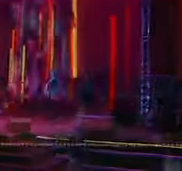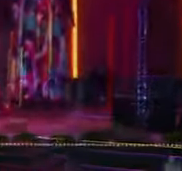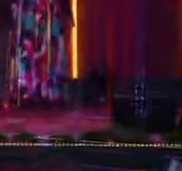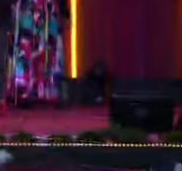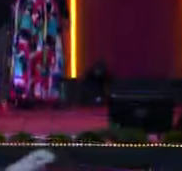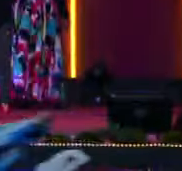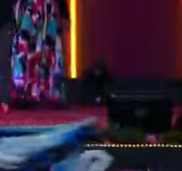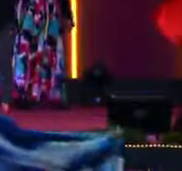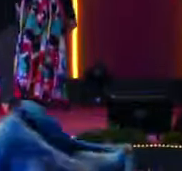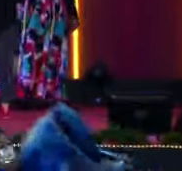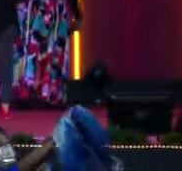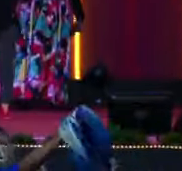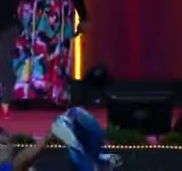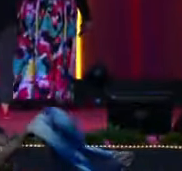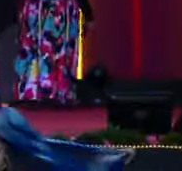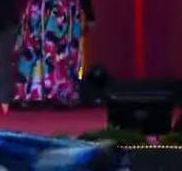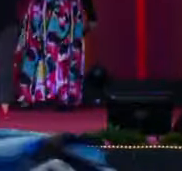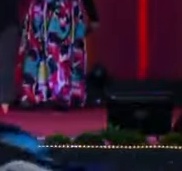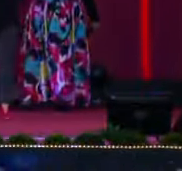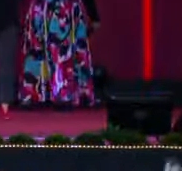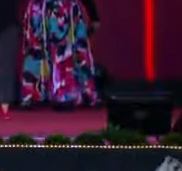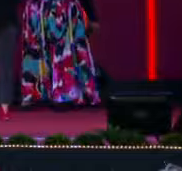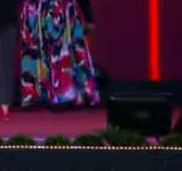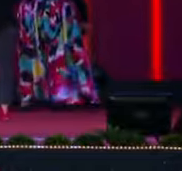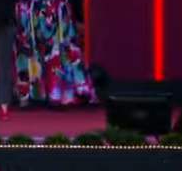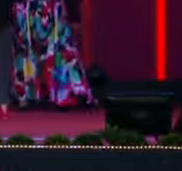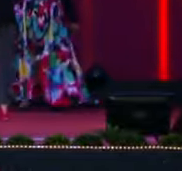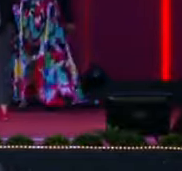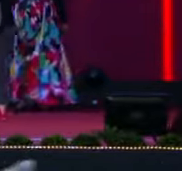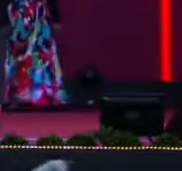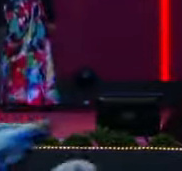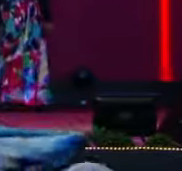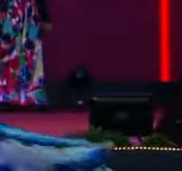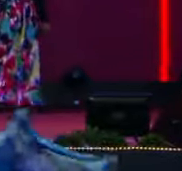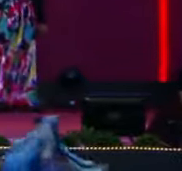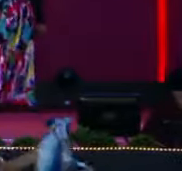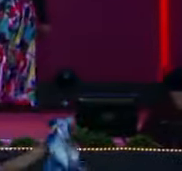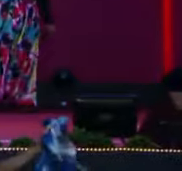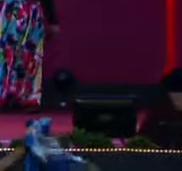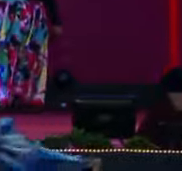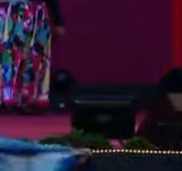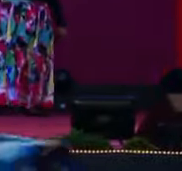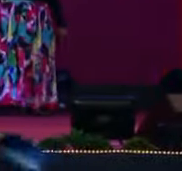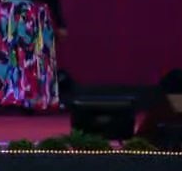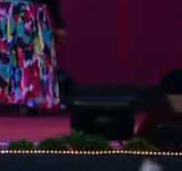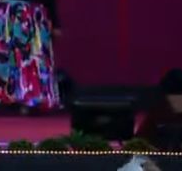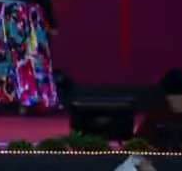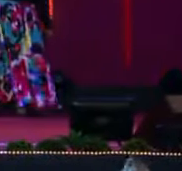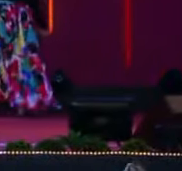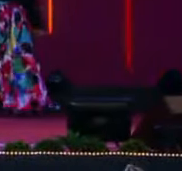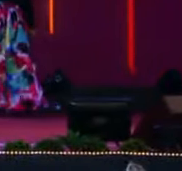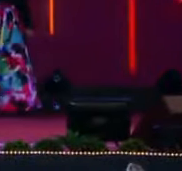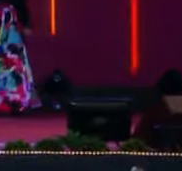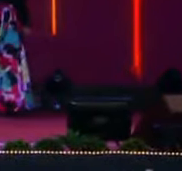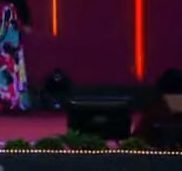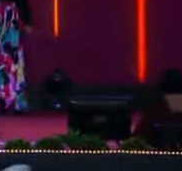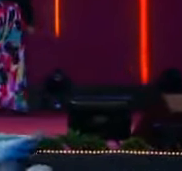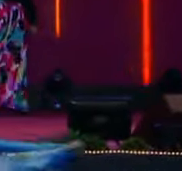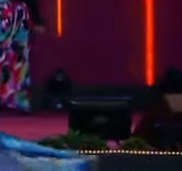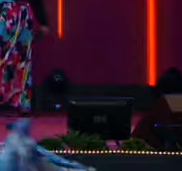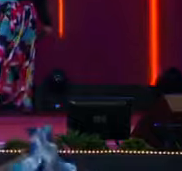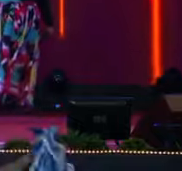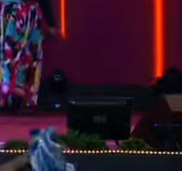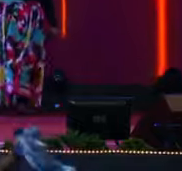que dicen, mi casa no se ha caído, hasta aquí Dios me ha ayudado, hasta aquí Dios me ha sostenido, hasta aquí Dios me ha